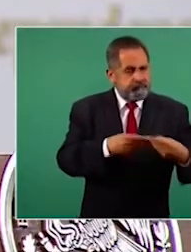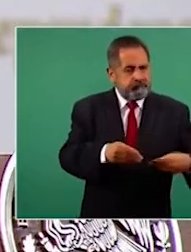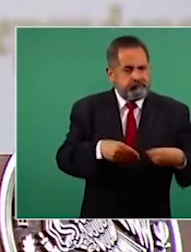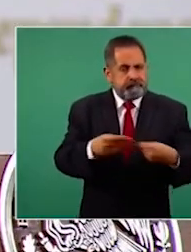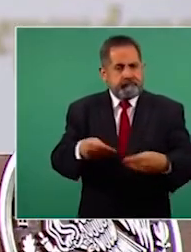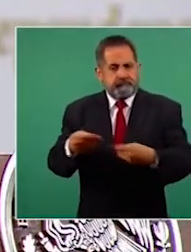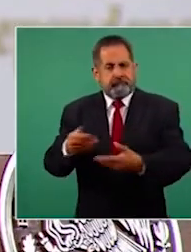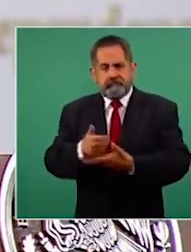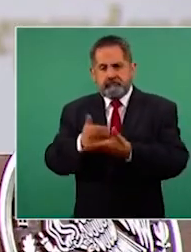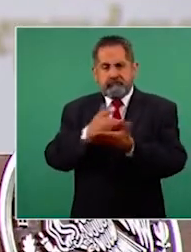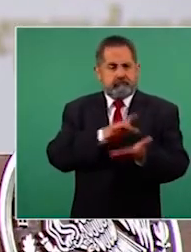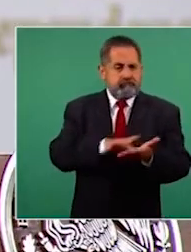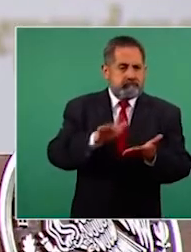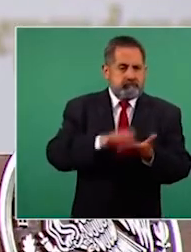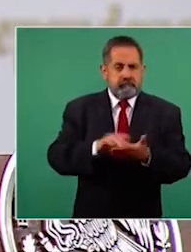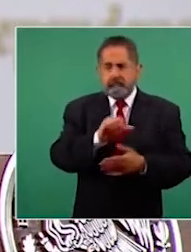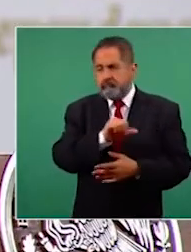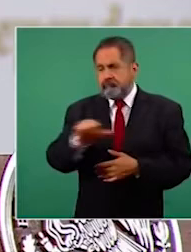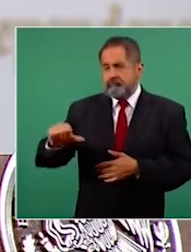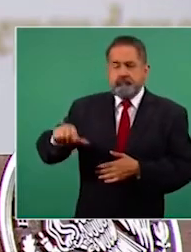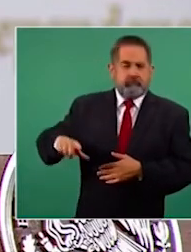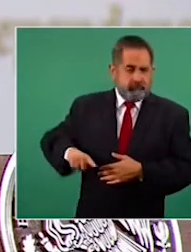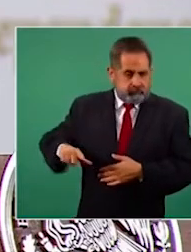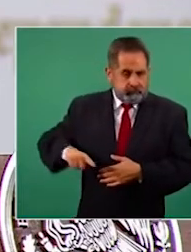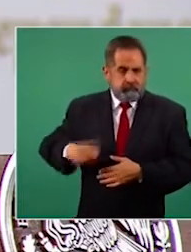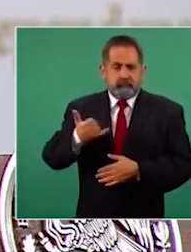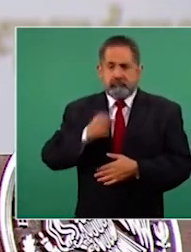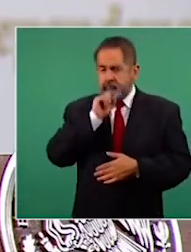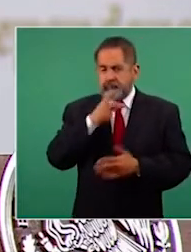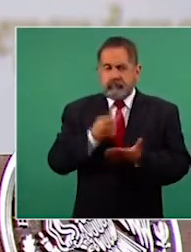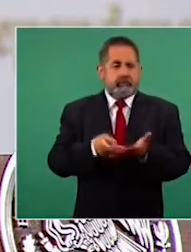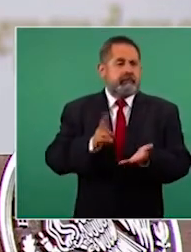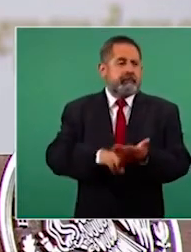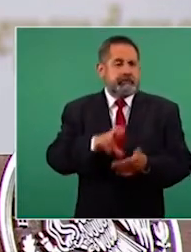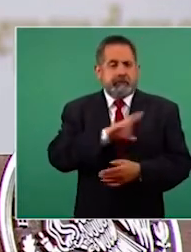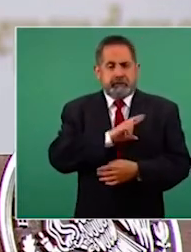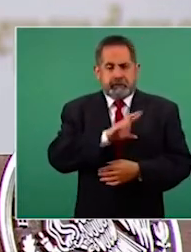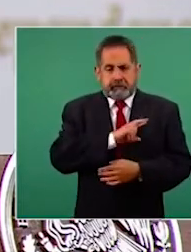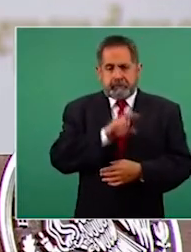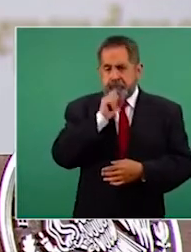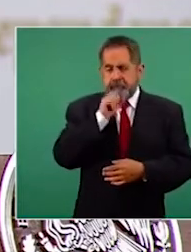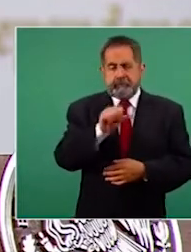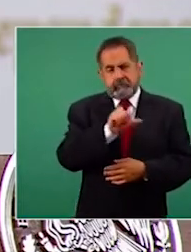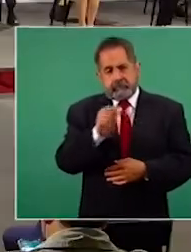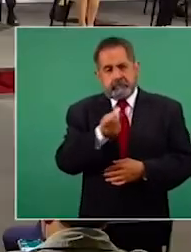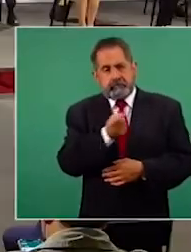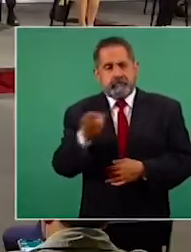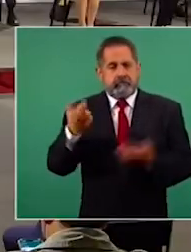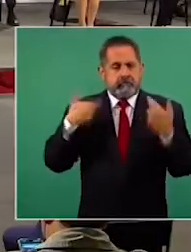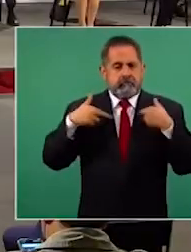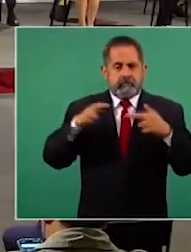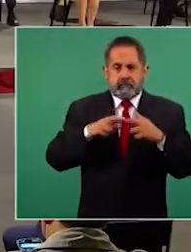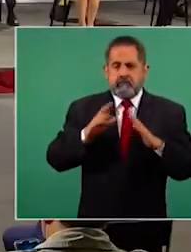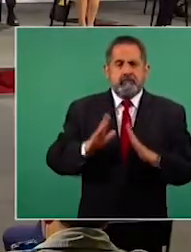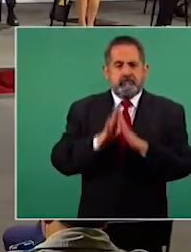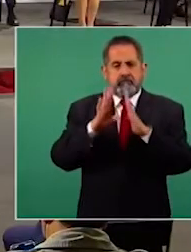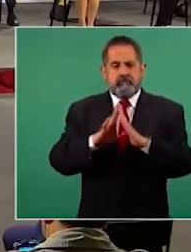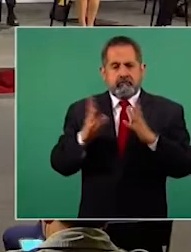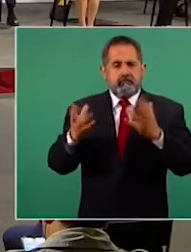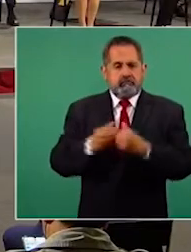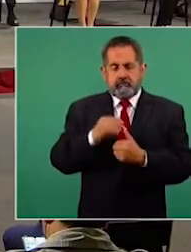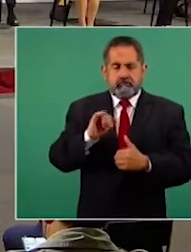educación pública como privada. Y también quiero agradecer a nuestros maestros que han precisamente participado.